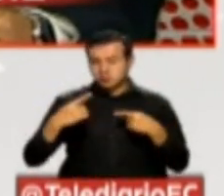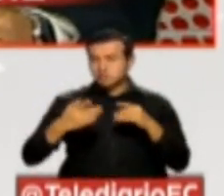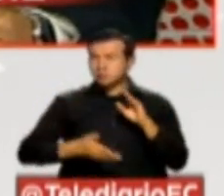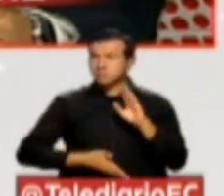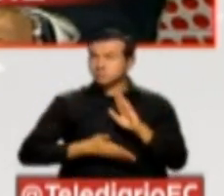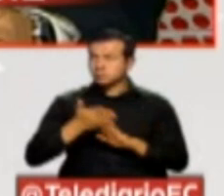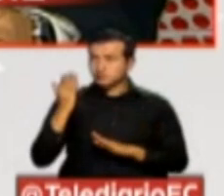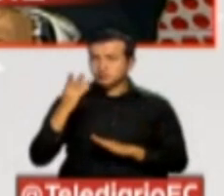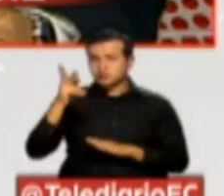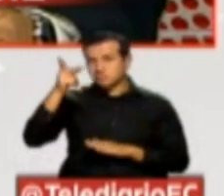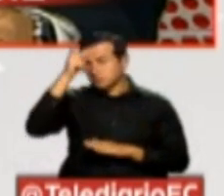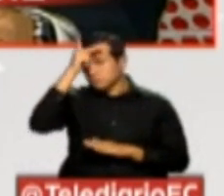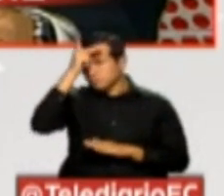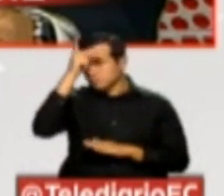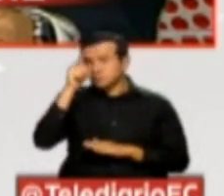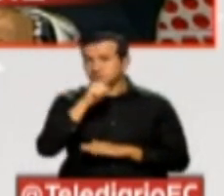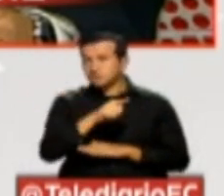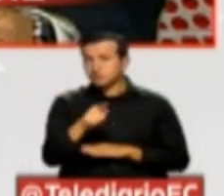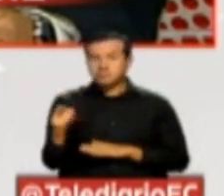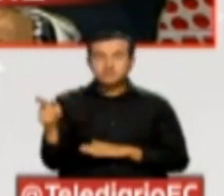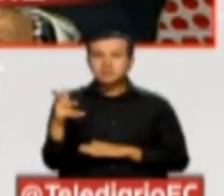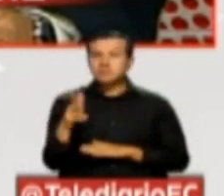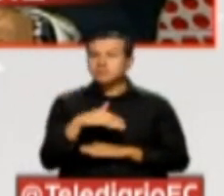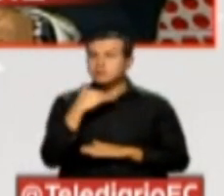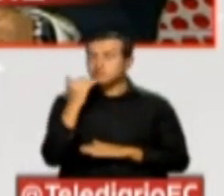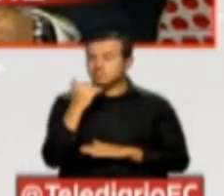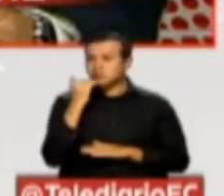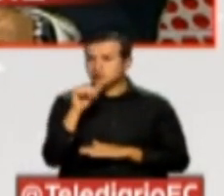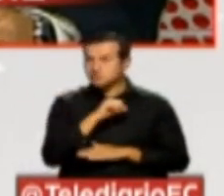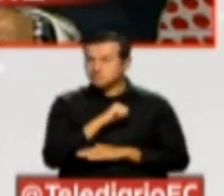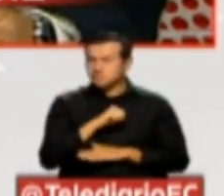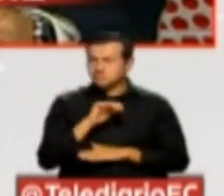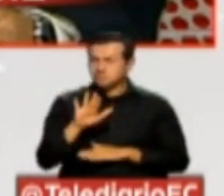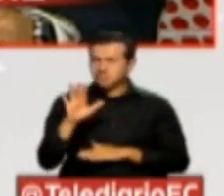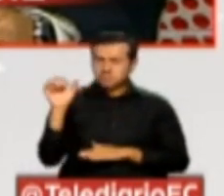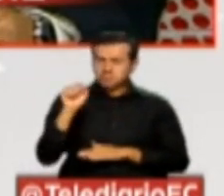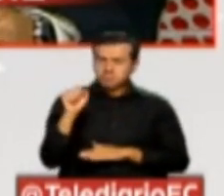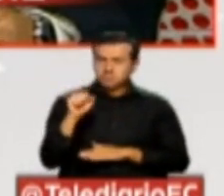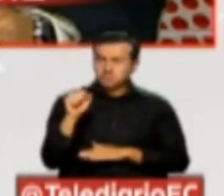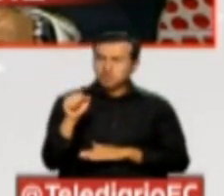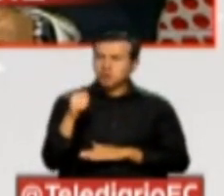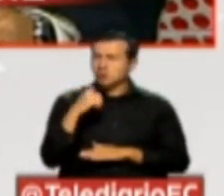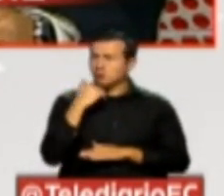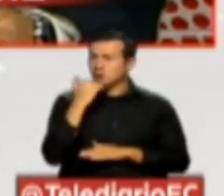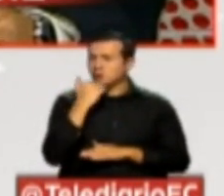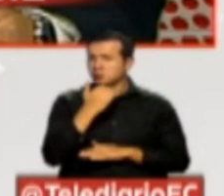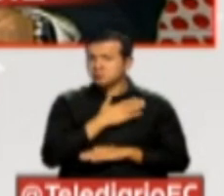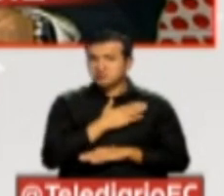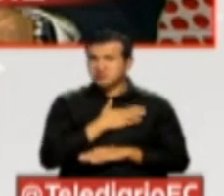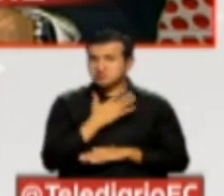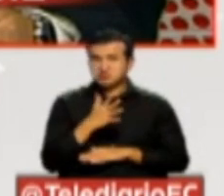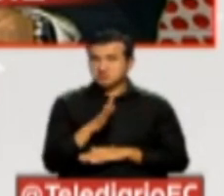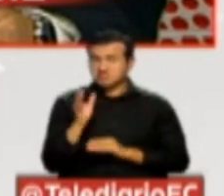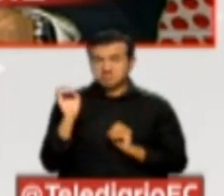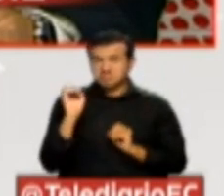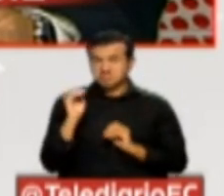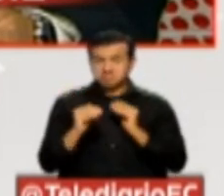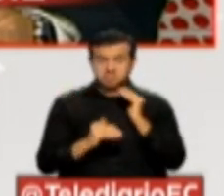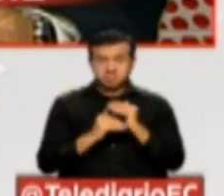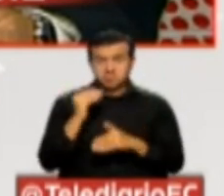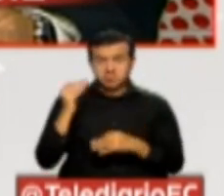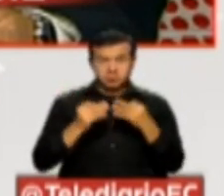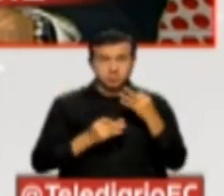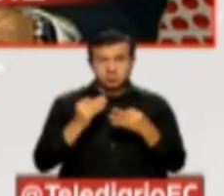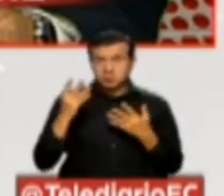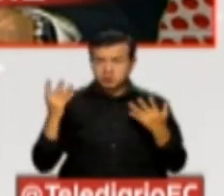dirección hacia Perú, de alguna manera también con esa actitud denotan que no tienen ninguna confianza en que el proceso de